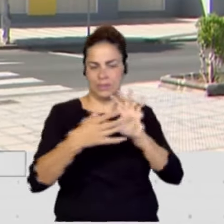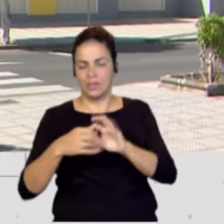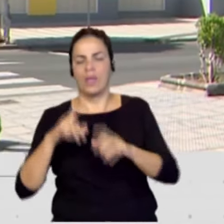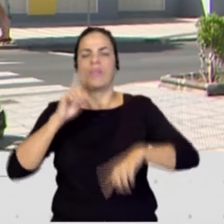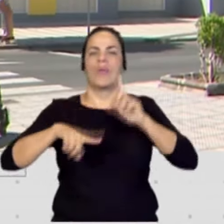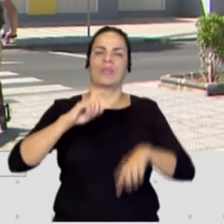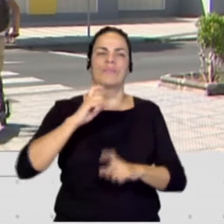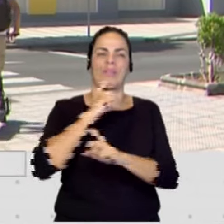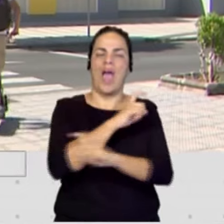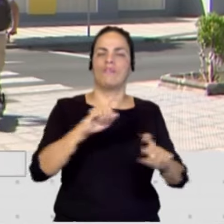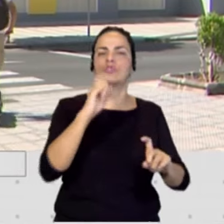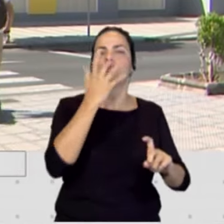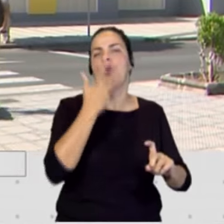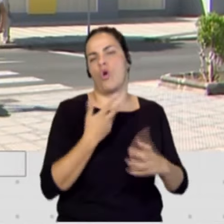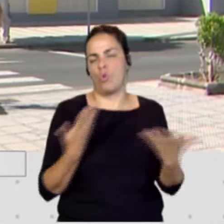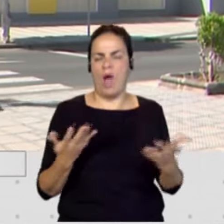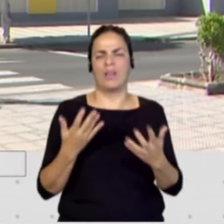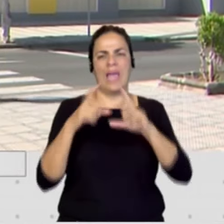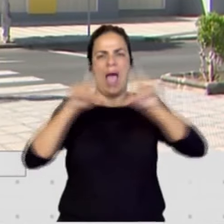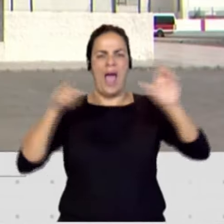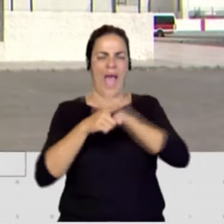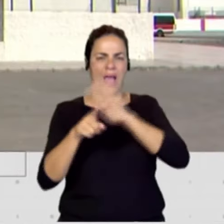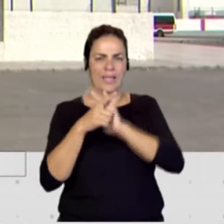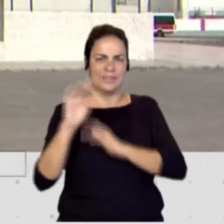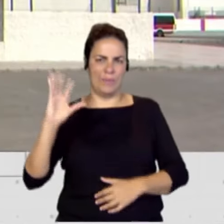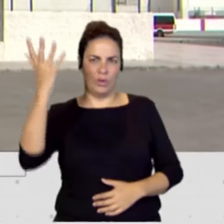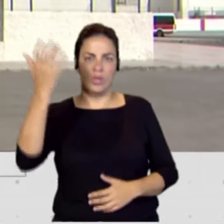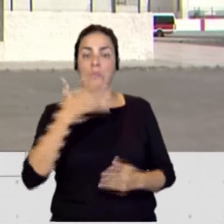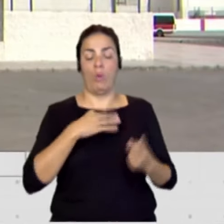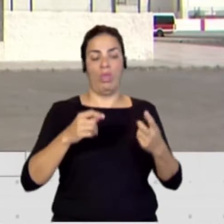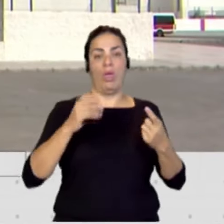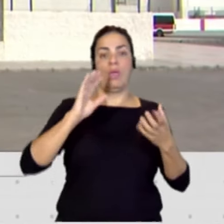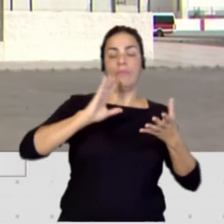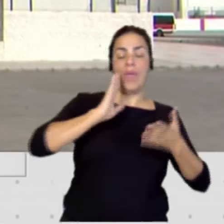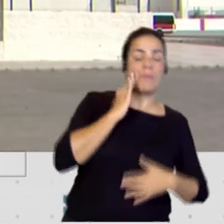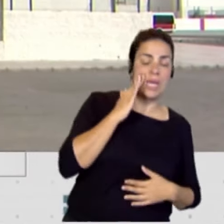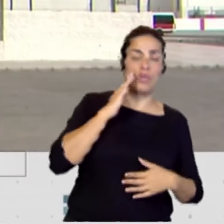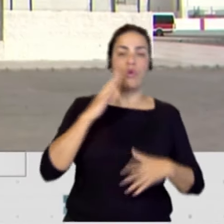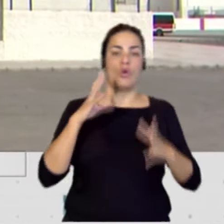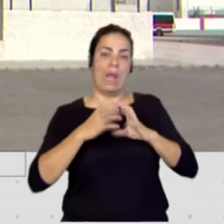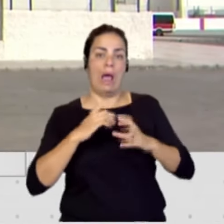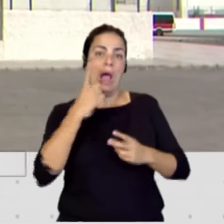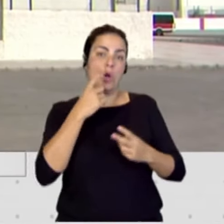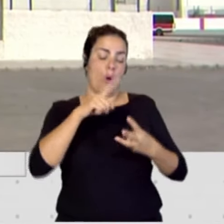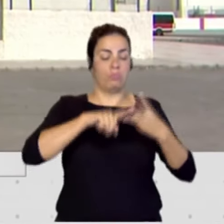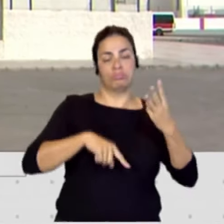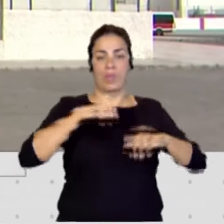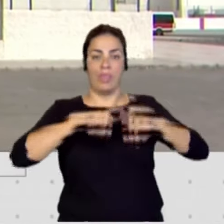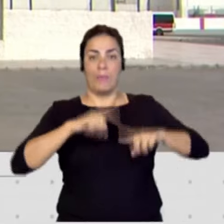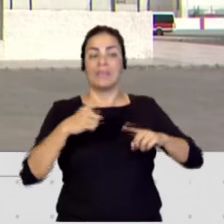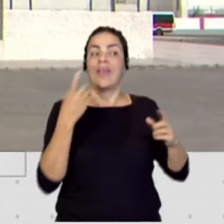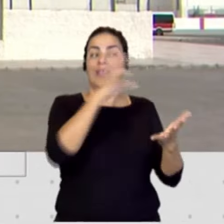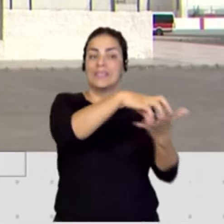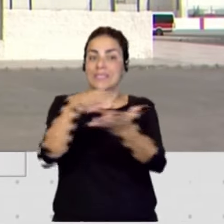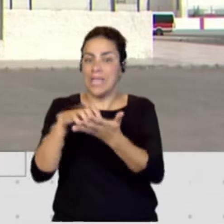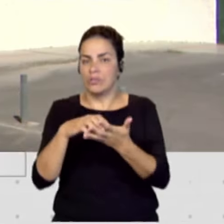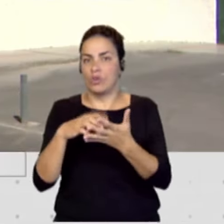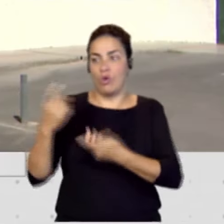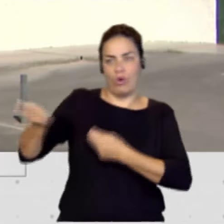agencia Estatal de meteorología aviso amarillo naranja o rojo y será cada centro en coordinación con las direcciones insulares de